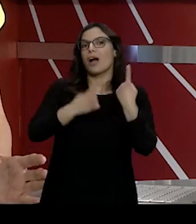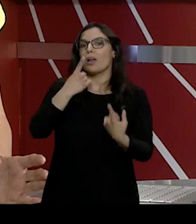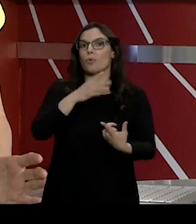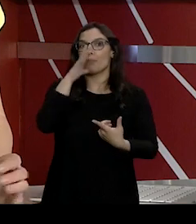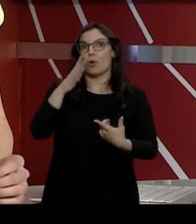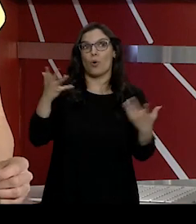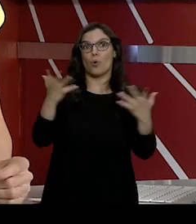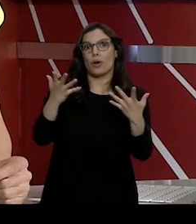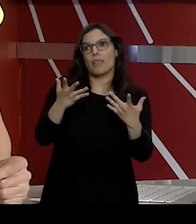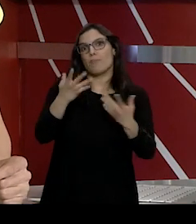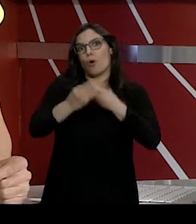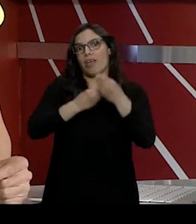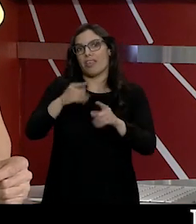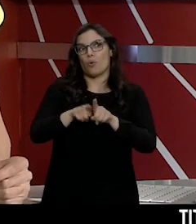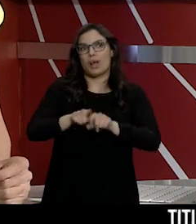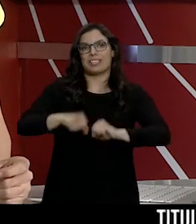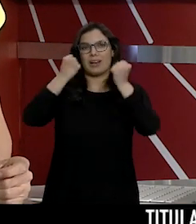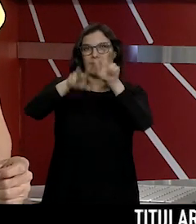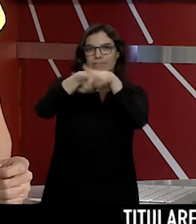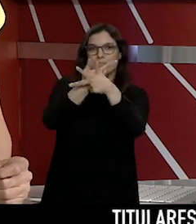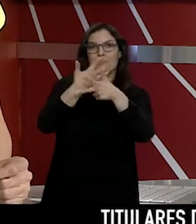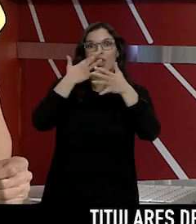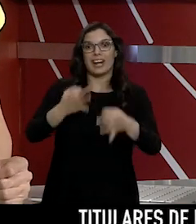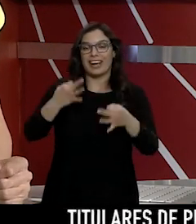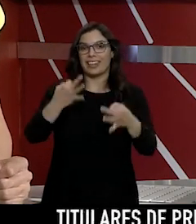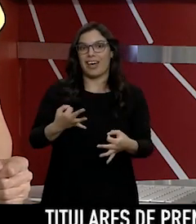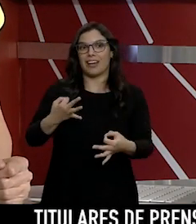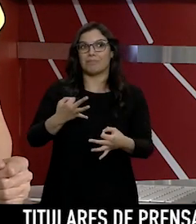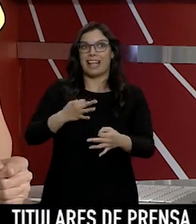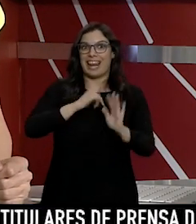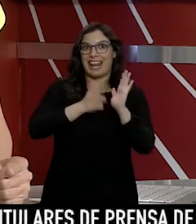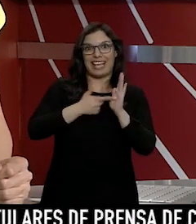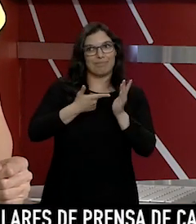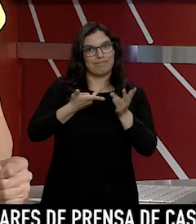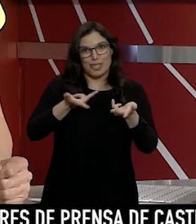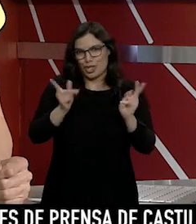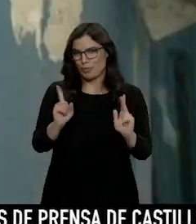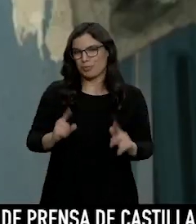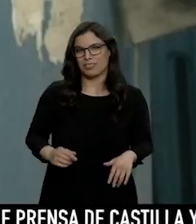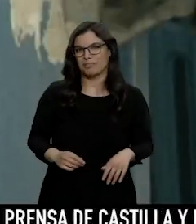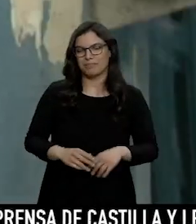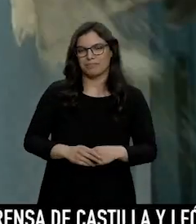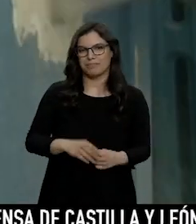motivos de urgencia han sido telemáticas, aunque esta fórmula no está reconocida legalmente.